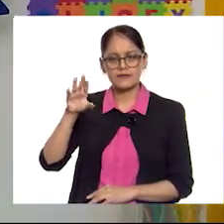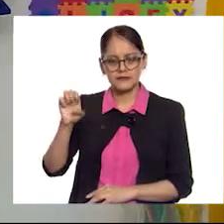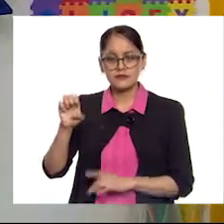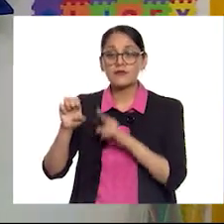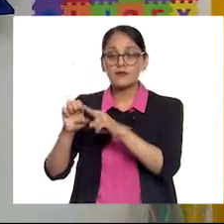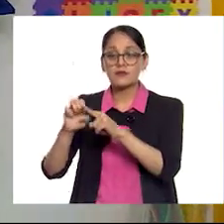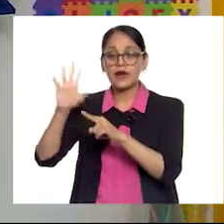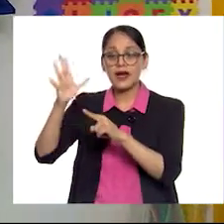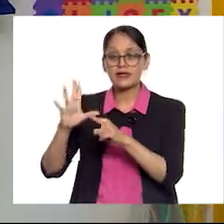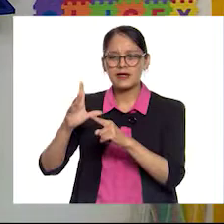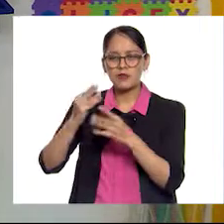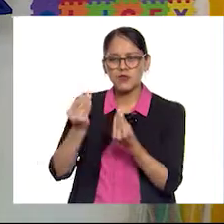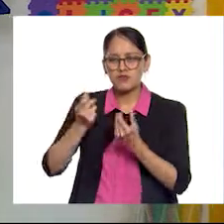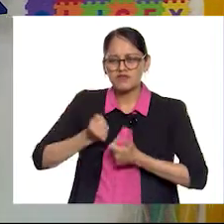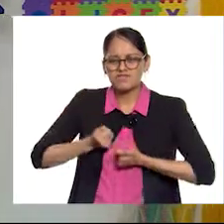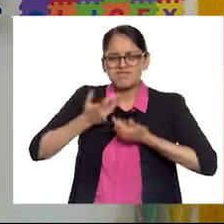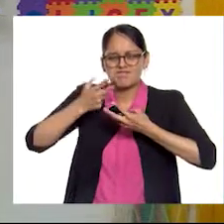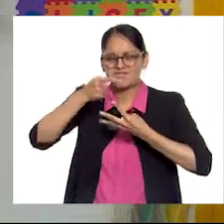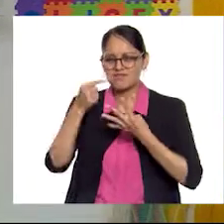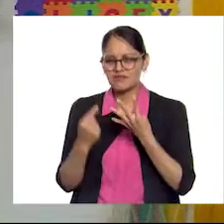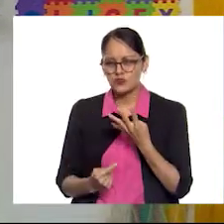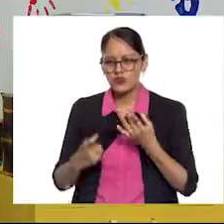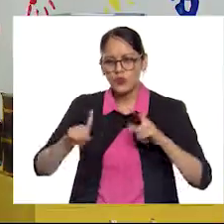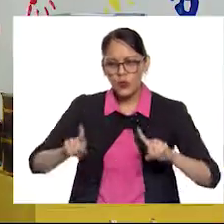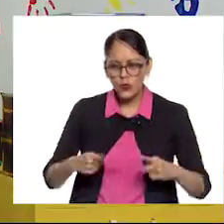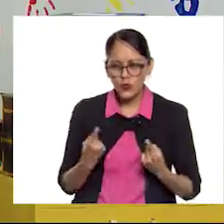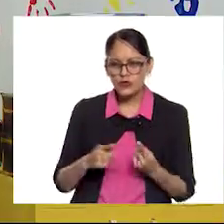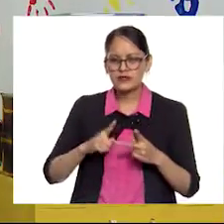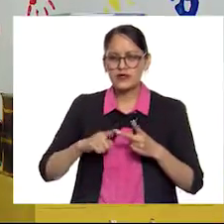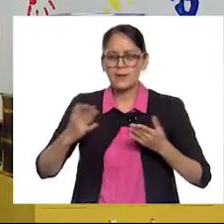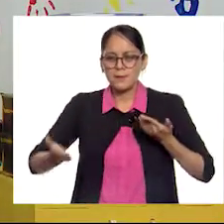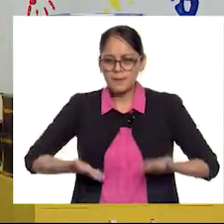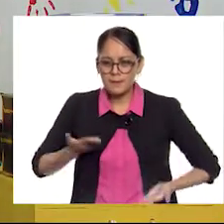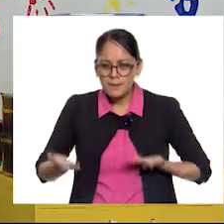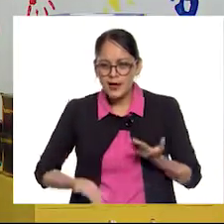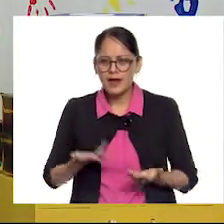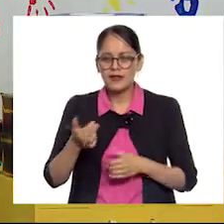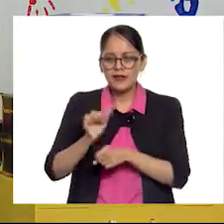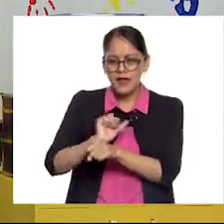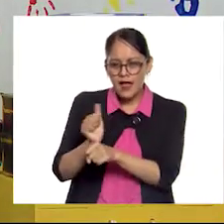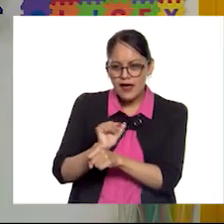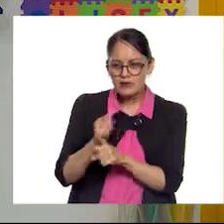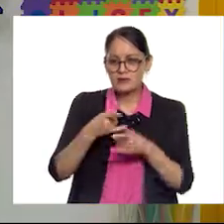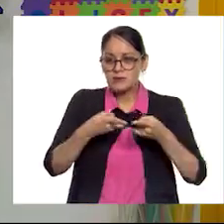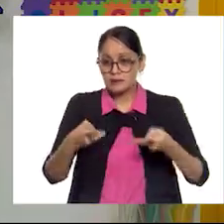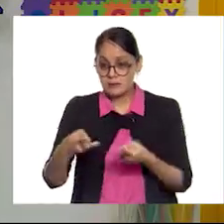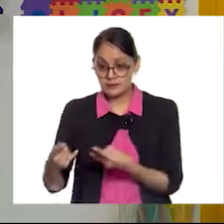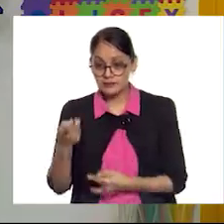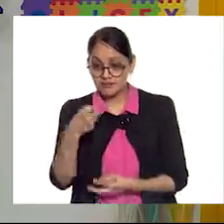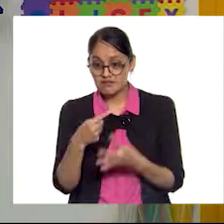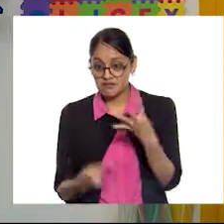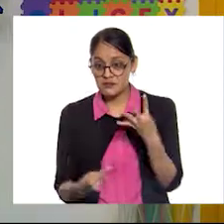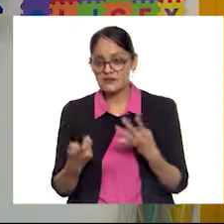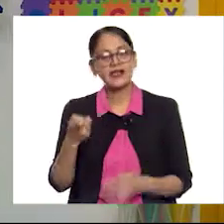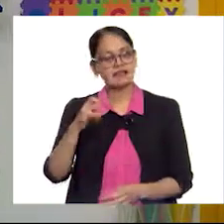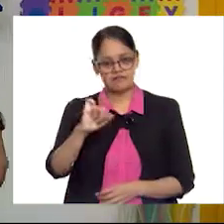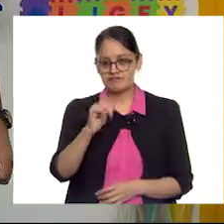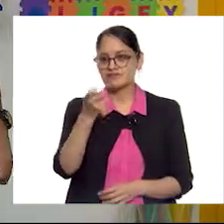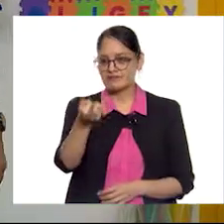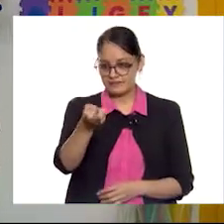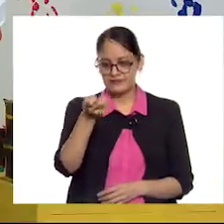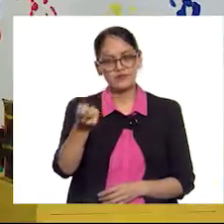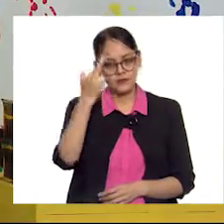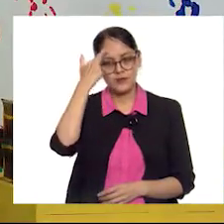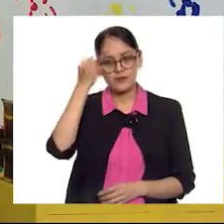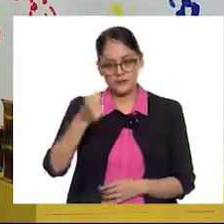muchísimas expresiones. Exacto. Puede llevar música, danza, actuación y relatos, como lo acabamos de ver. Ajá, y tienes toda la razón,